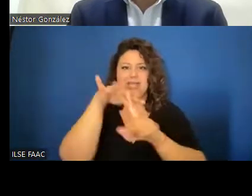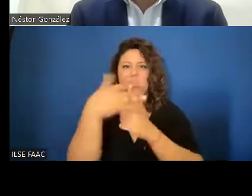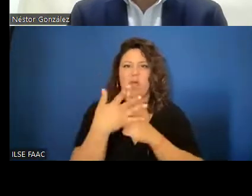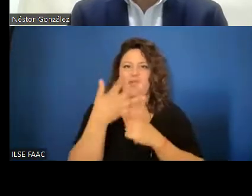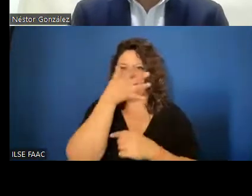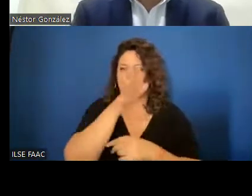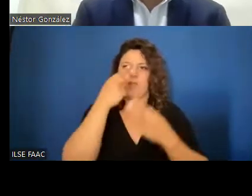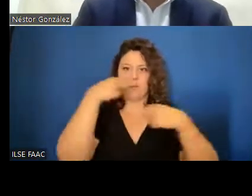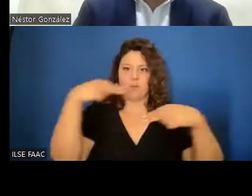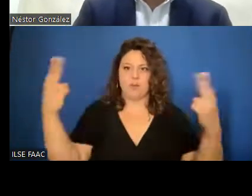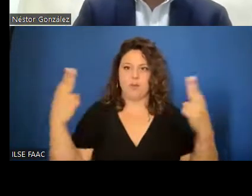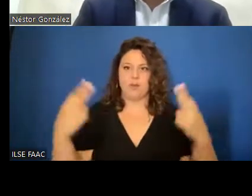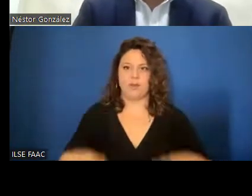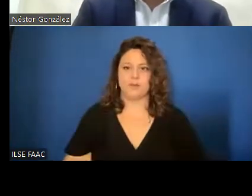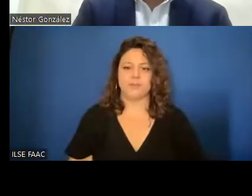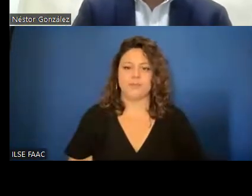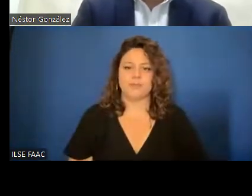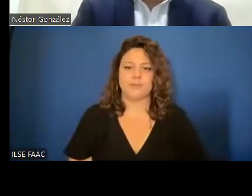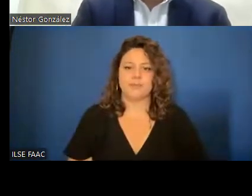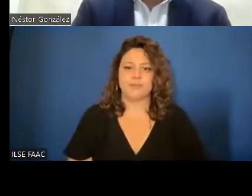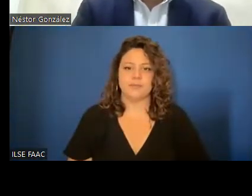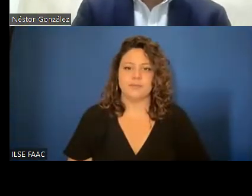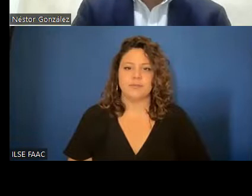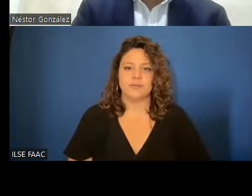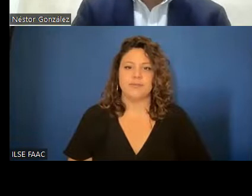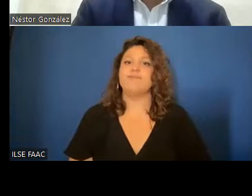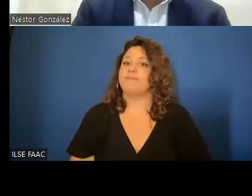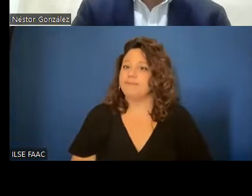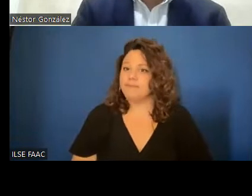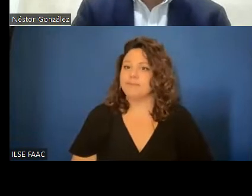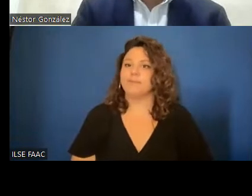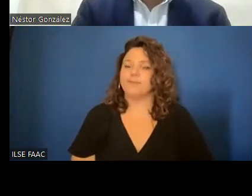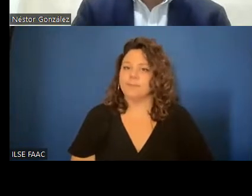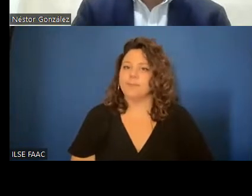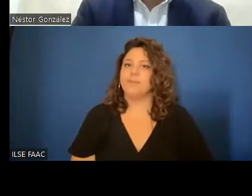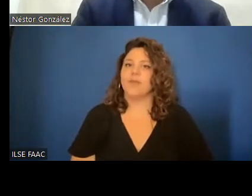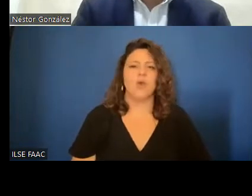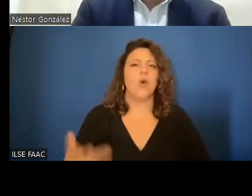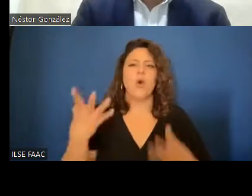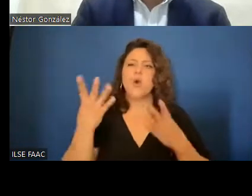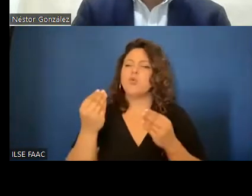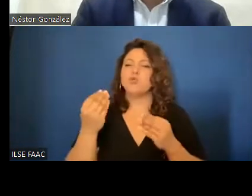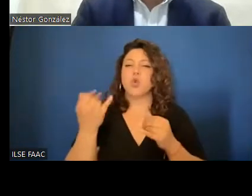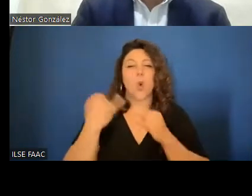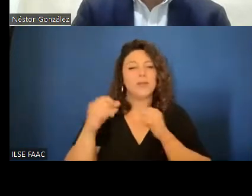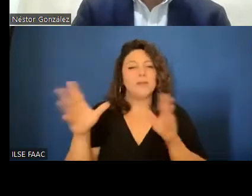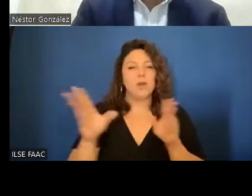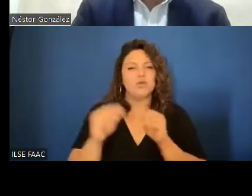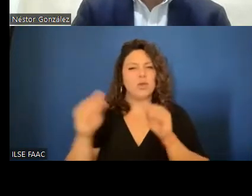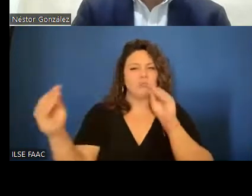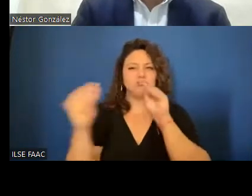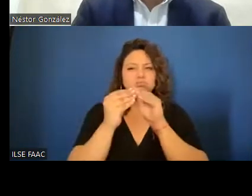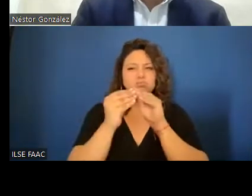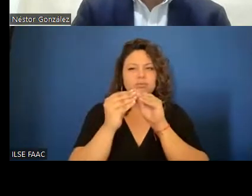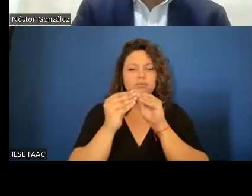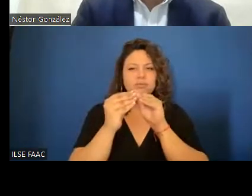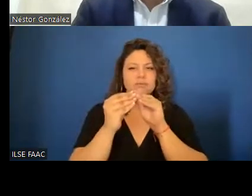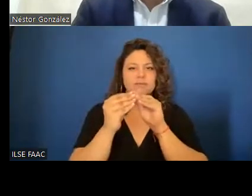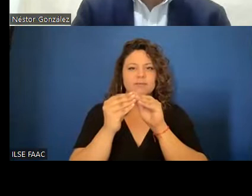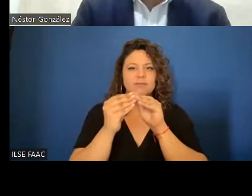que se ha acentuado ahora con motivo del tema de la pandemia, el hecho de que, bueno, pues por un lado se ha facilitado, se ha mejorado la